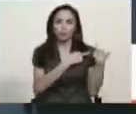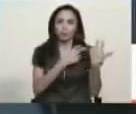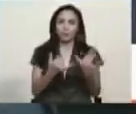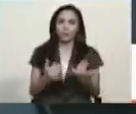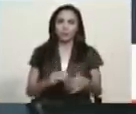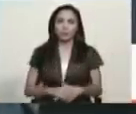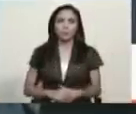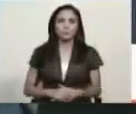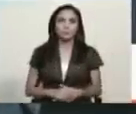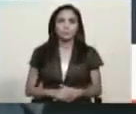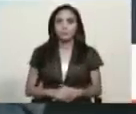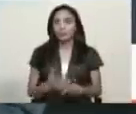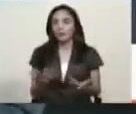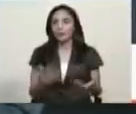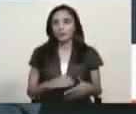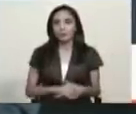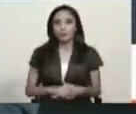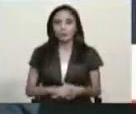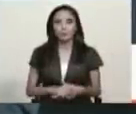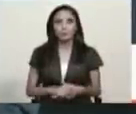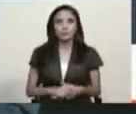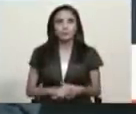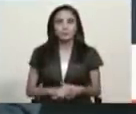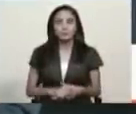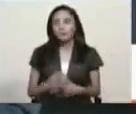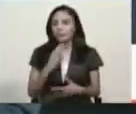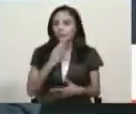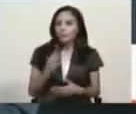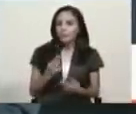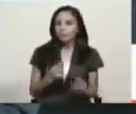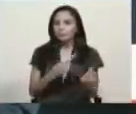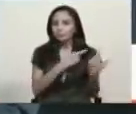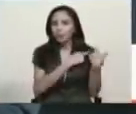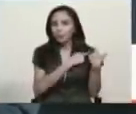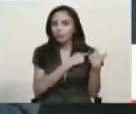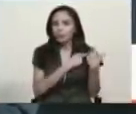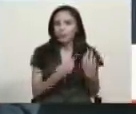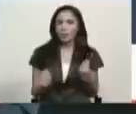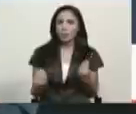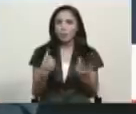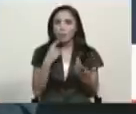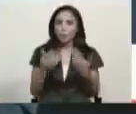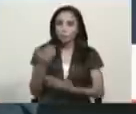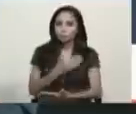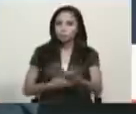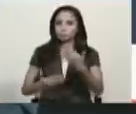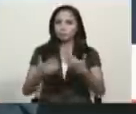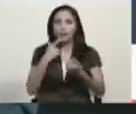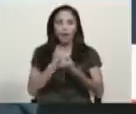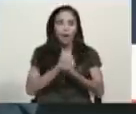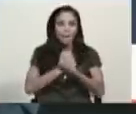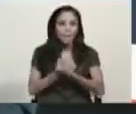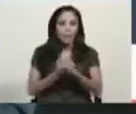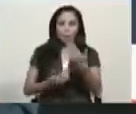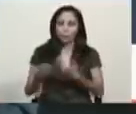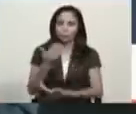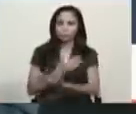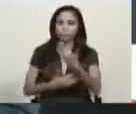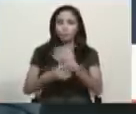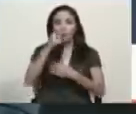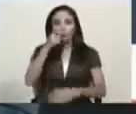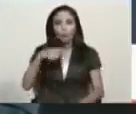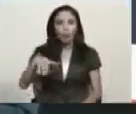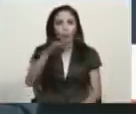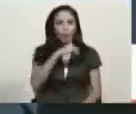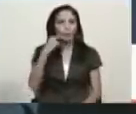2019. Asumir un compromiso como parte del pago de nuestra deuda de amor y solidaridad con los pueblos del